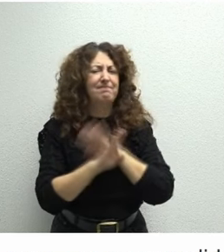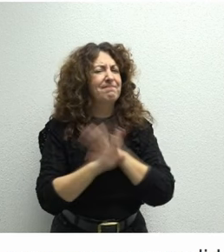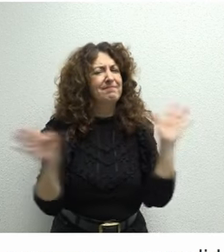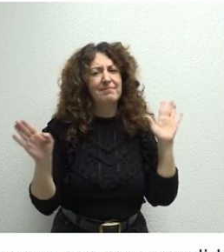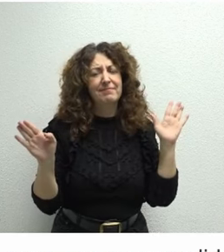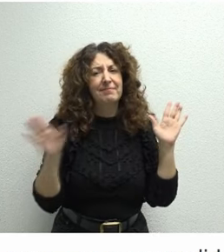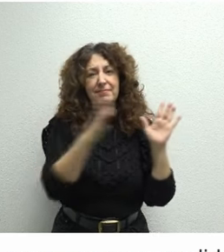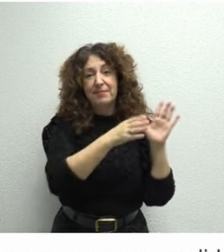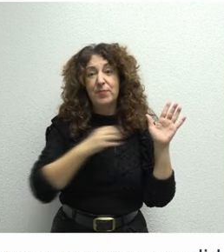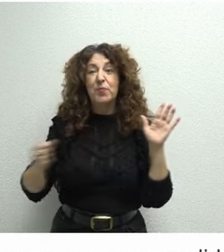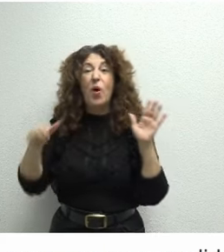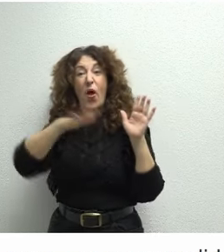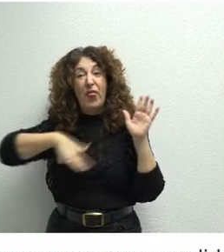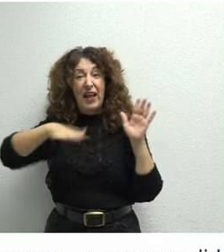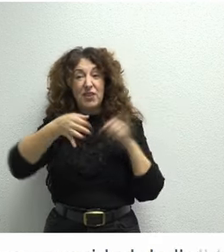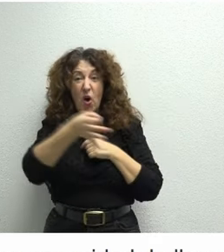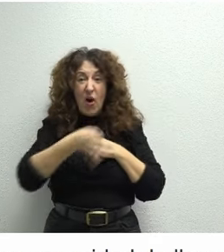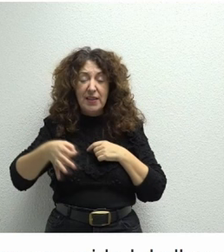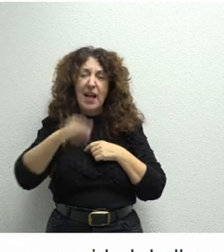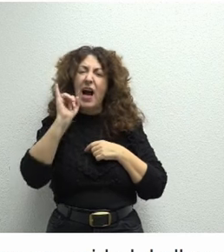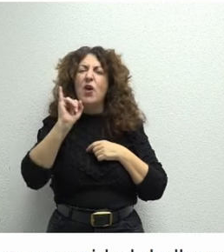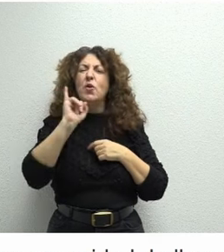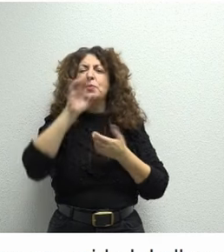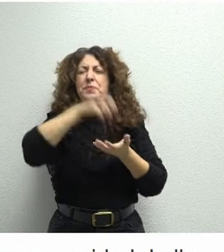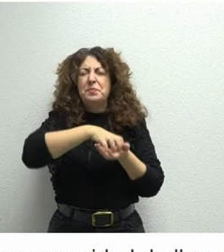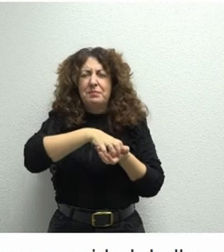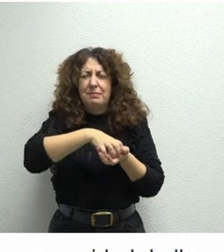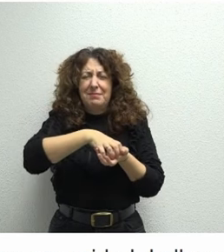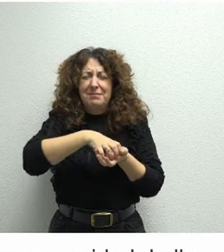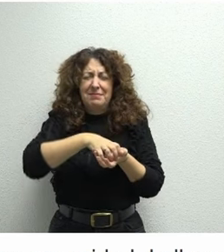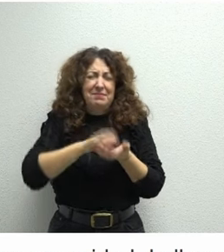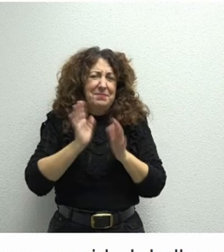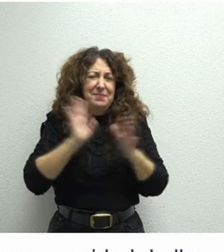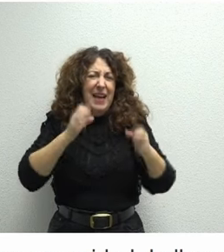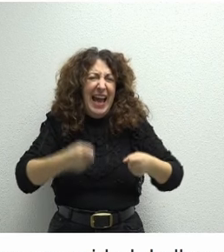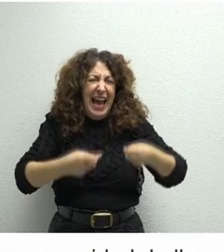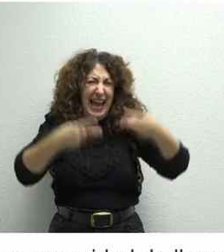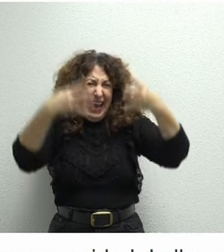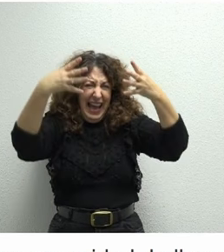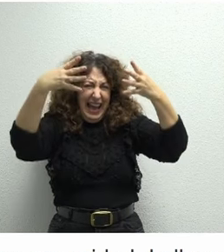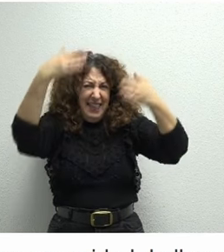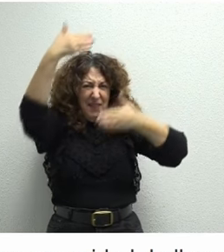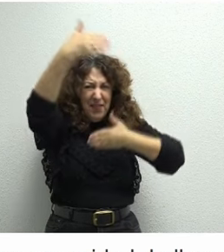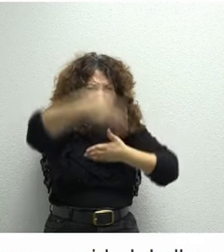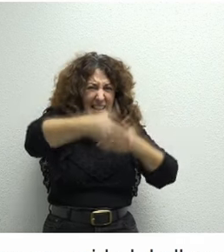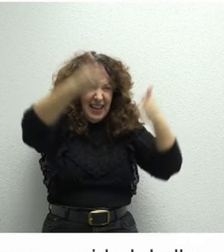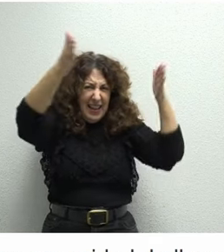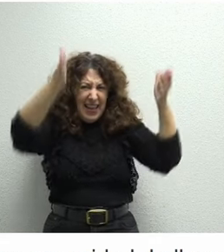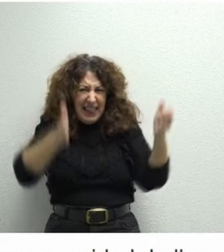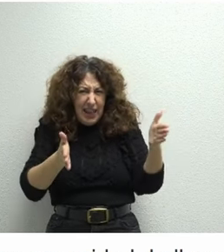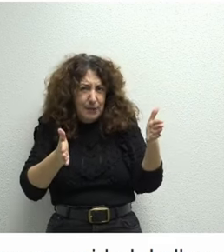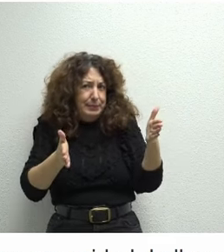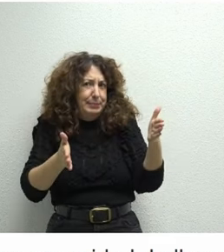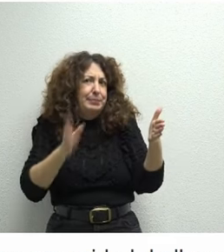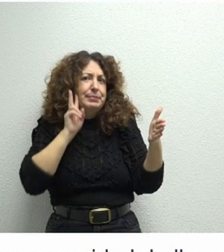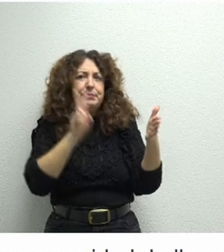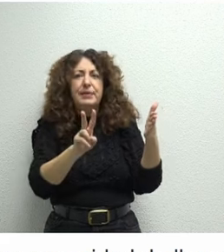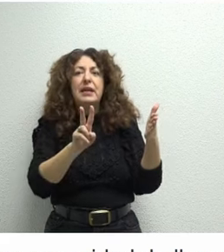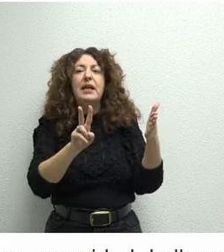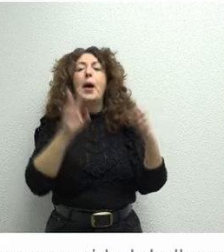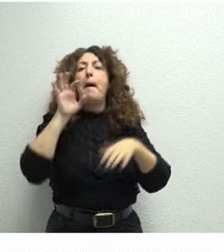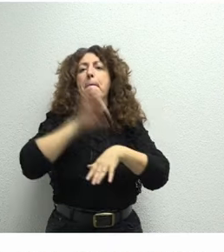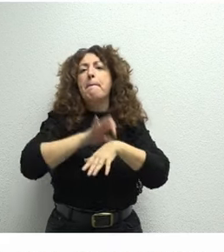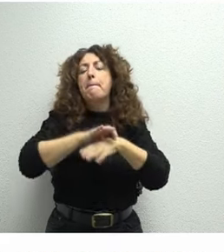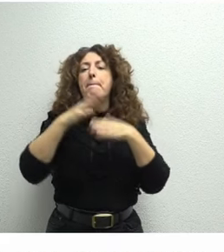un búnker es una es un es es tremendo un edificio de cemento que es muy conveniente para pacientes que no ya la familia